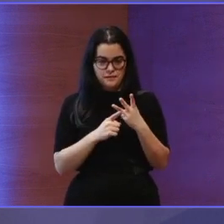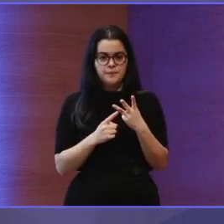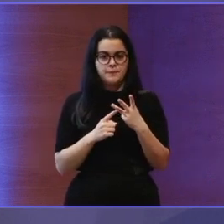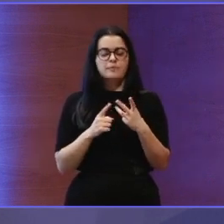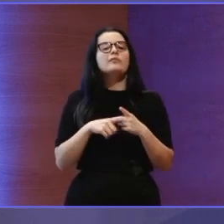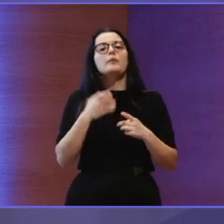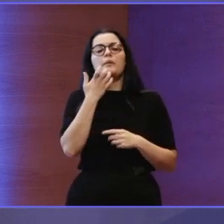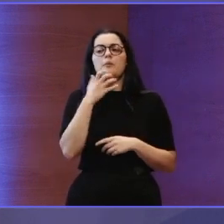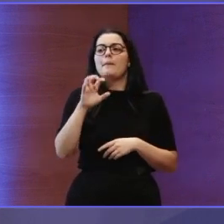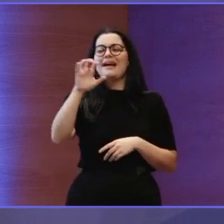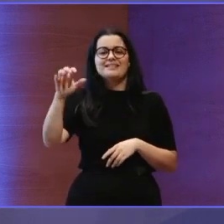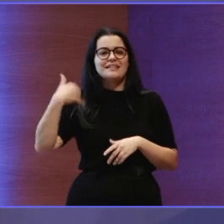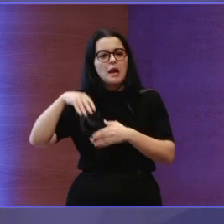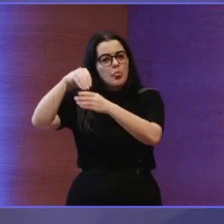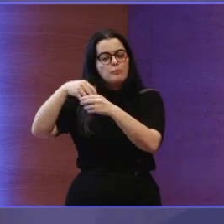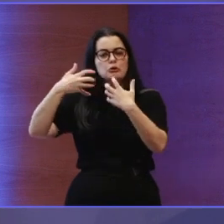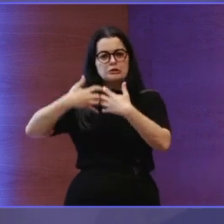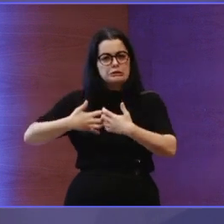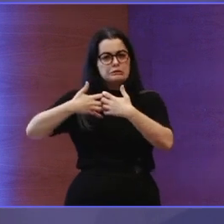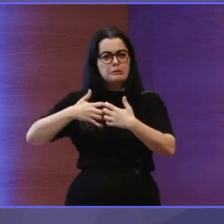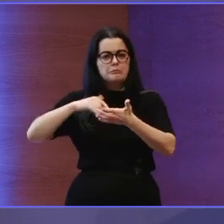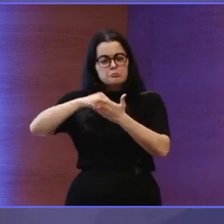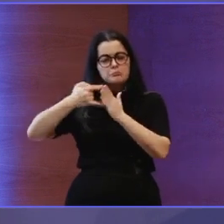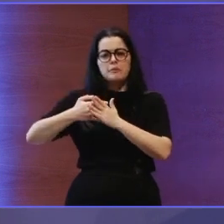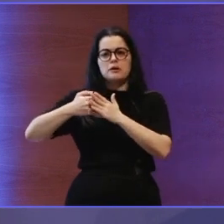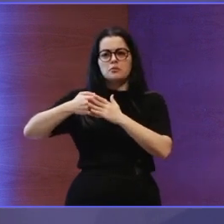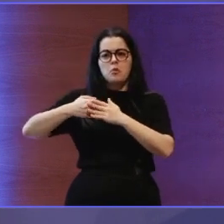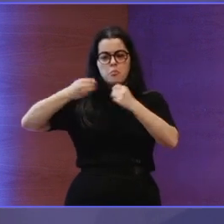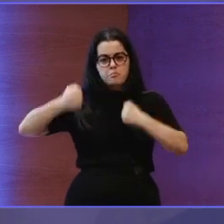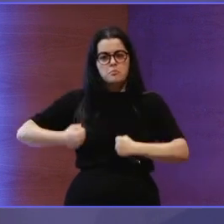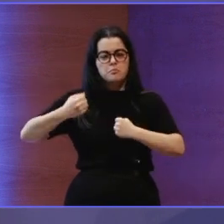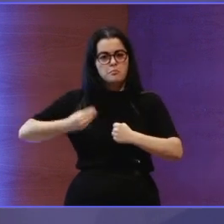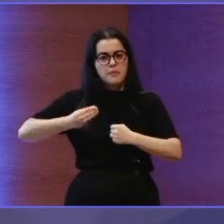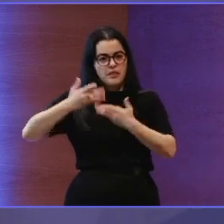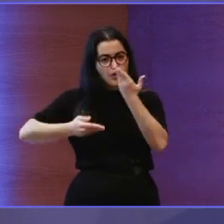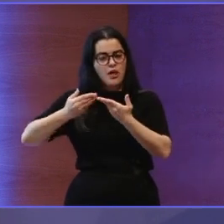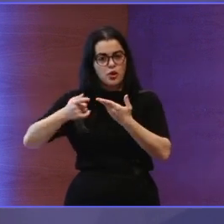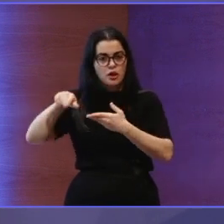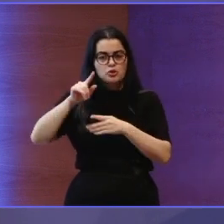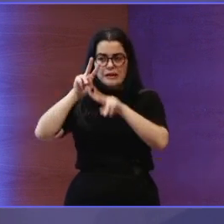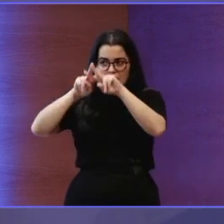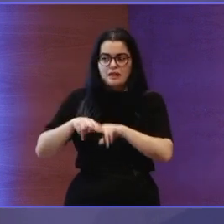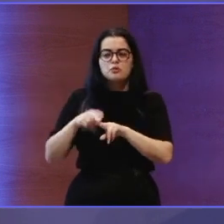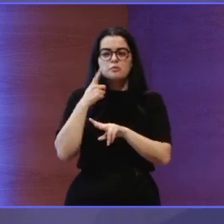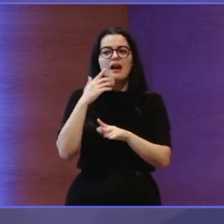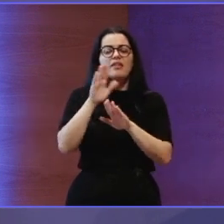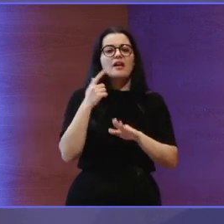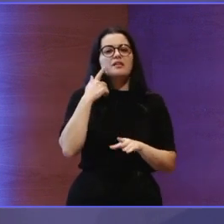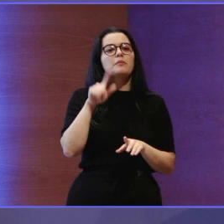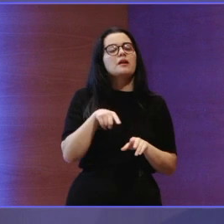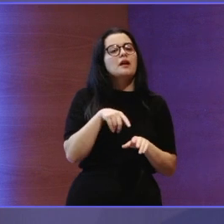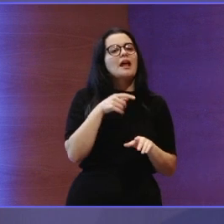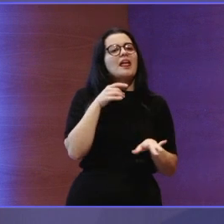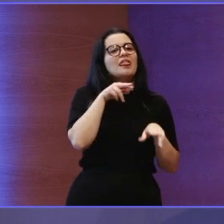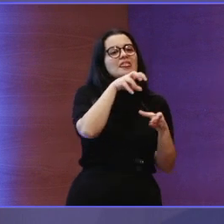o los países que tienen sistemas más articulados de evaluación hay otro plano que es la evaluación de del rendimiento de los centros y de los